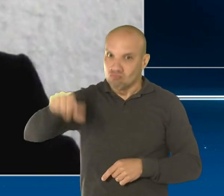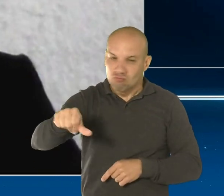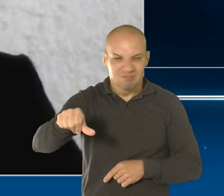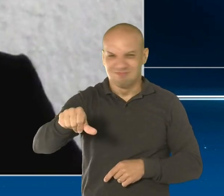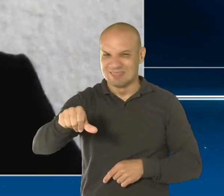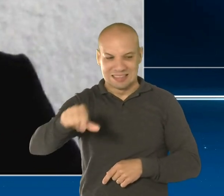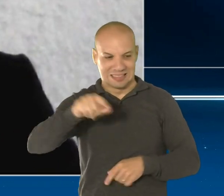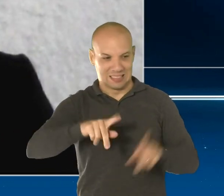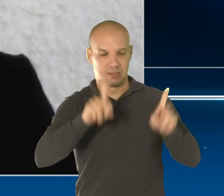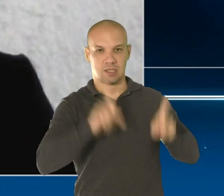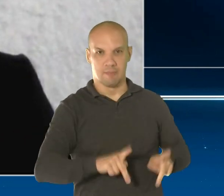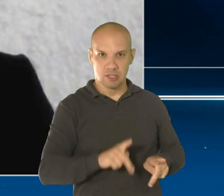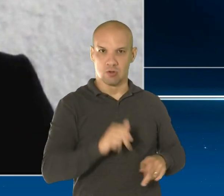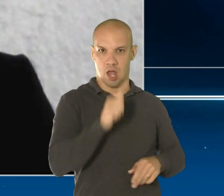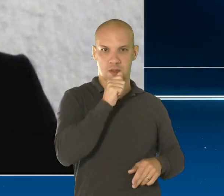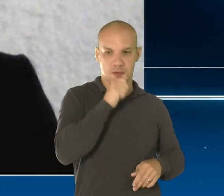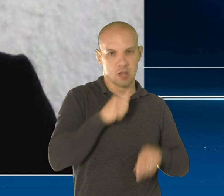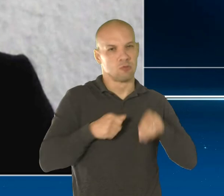posibilidad